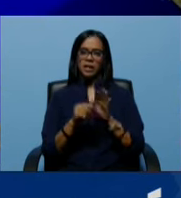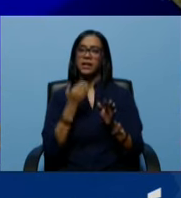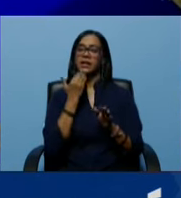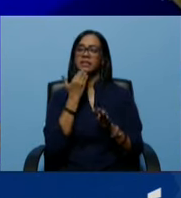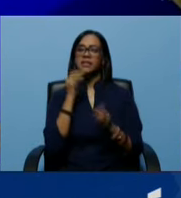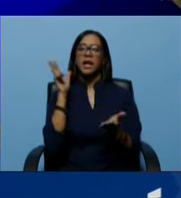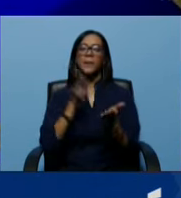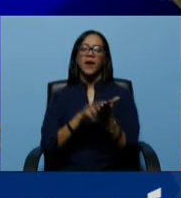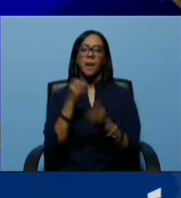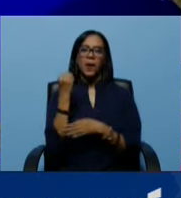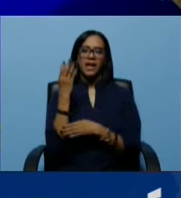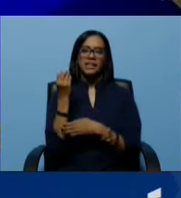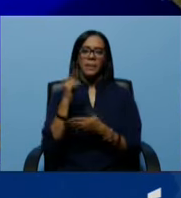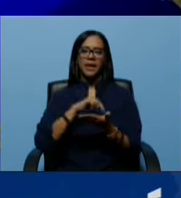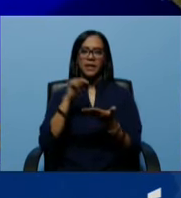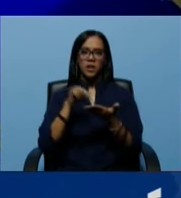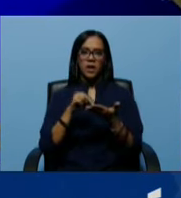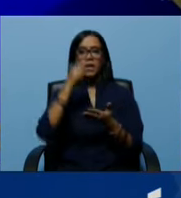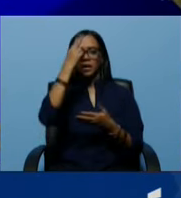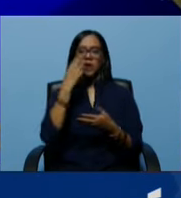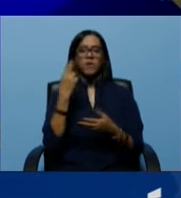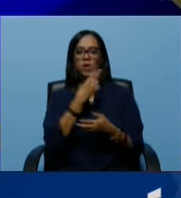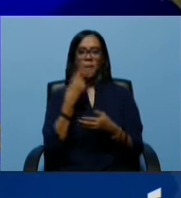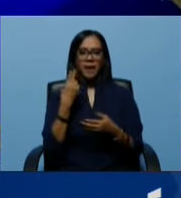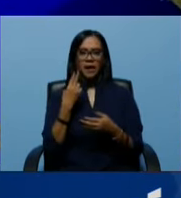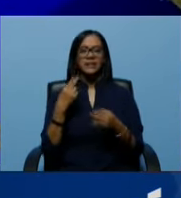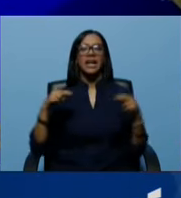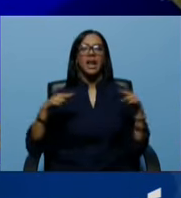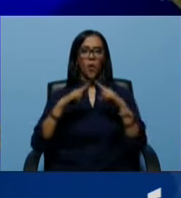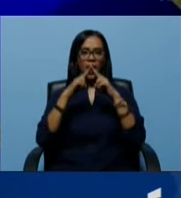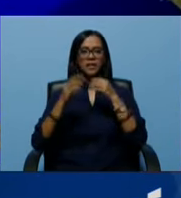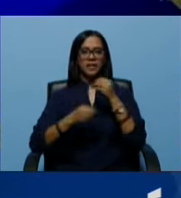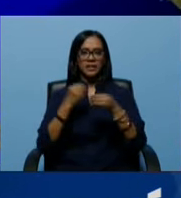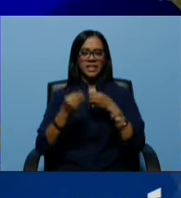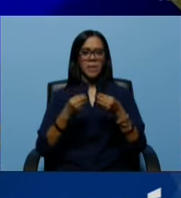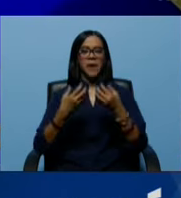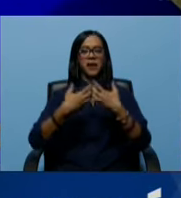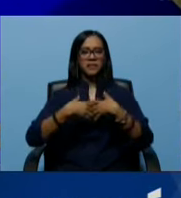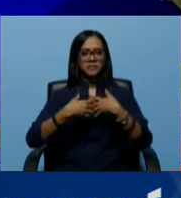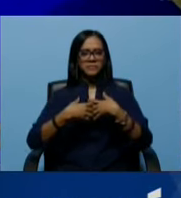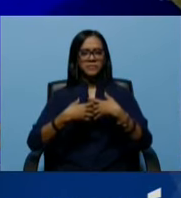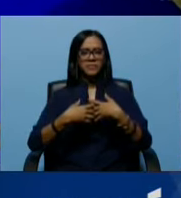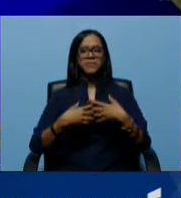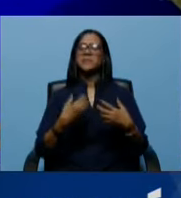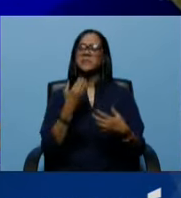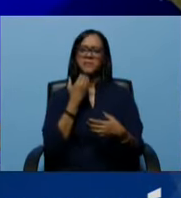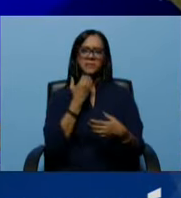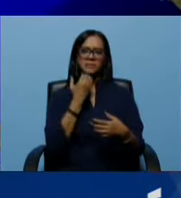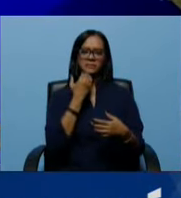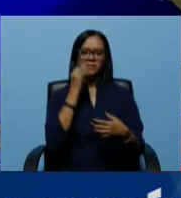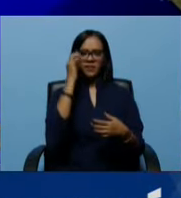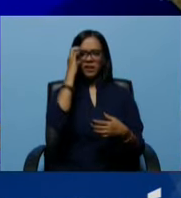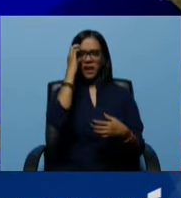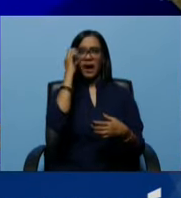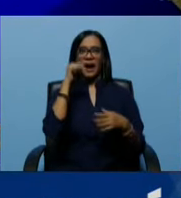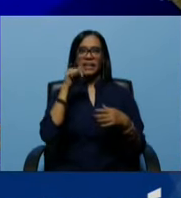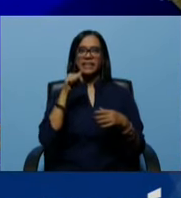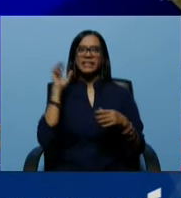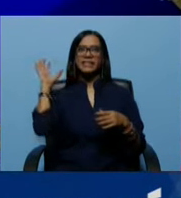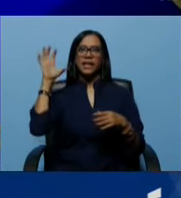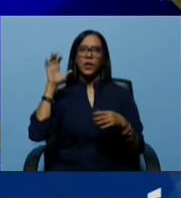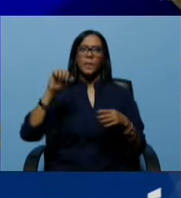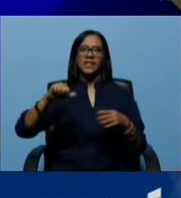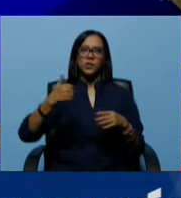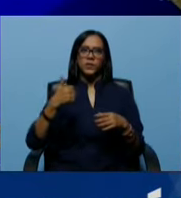la Asamblea Nacional, que fue un compromiso del encuentro que hicimos con los empresarios recientes. Este Estado Mayor,